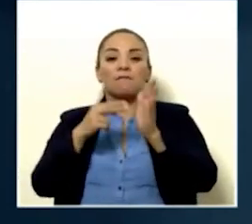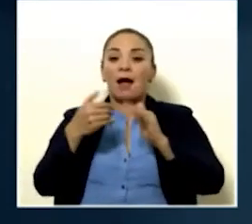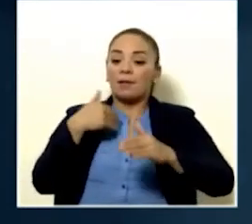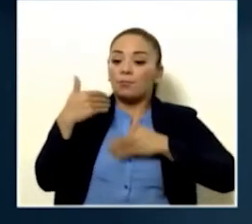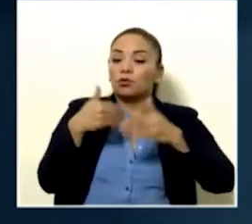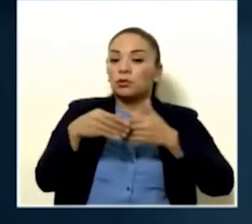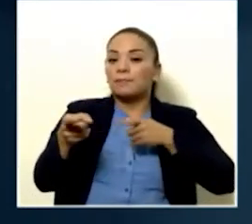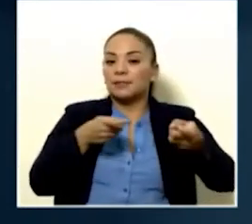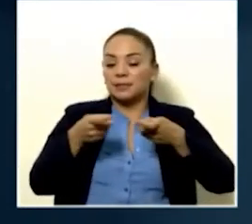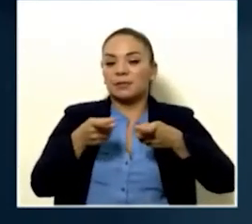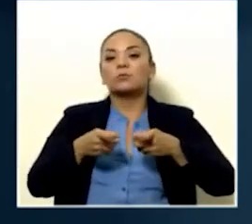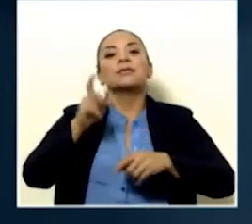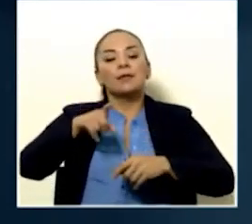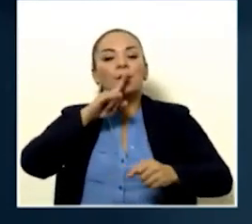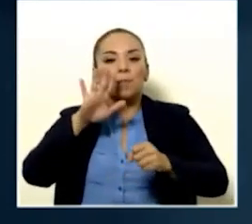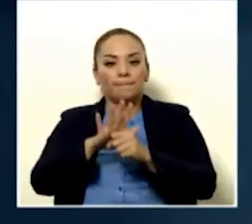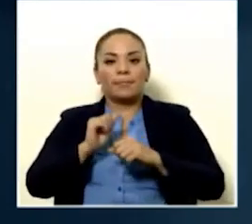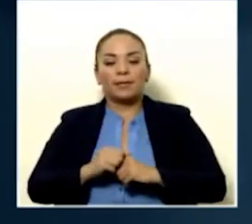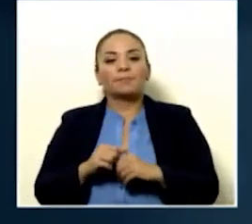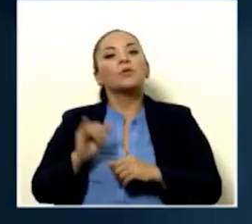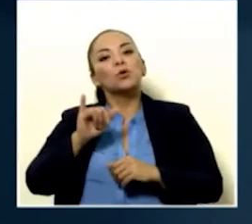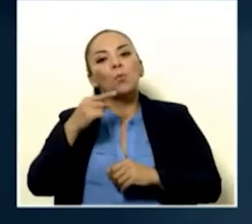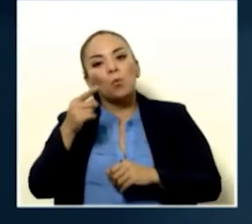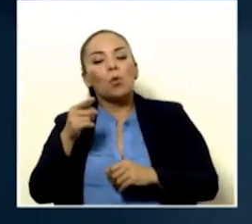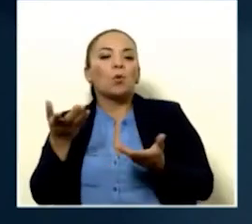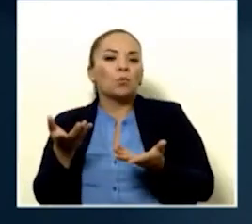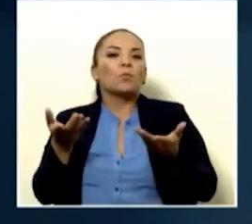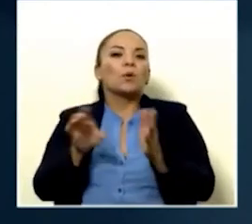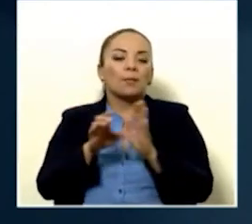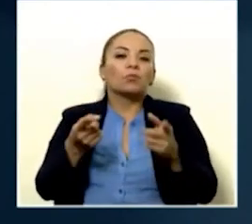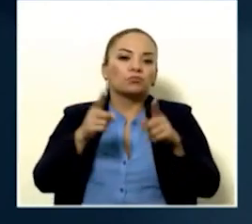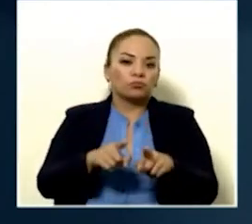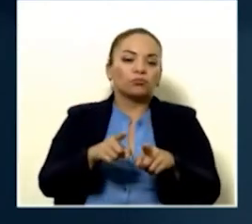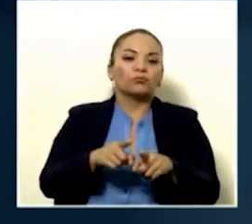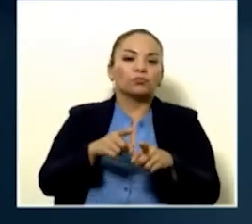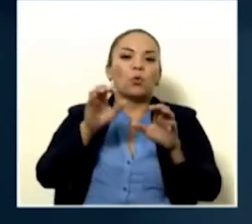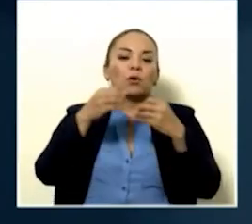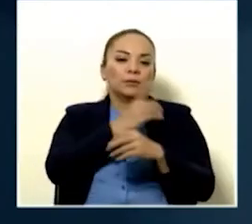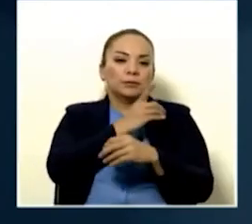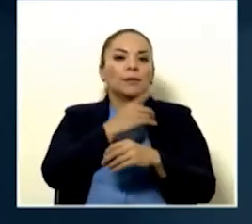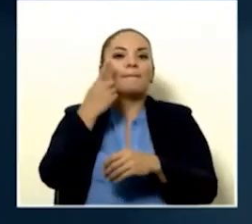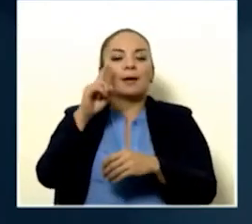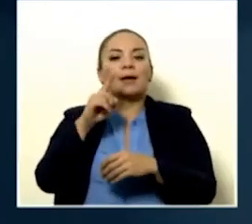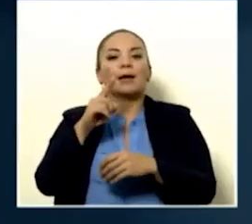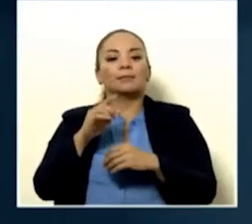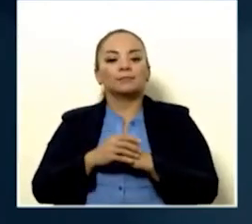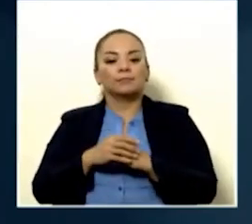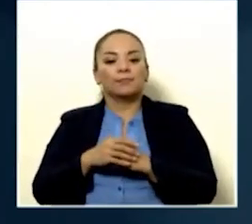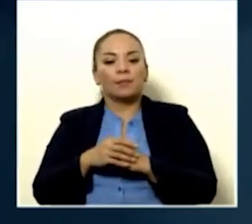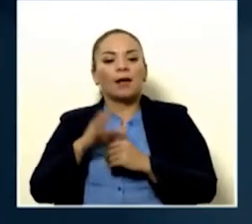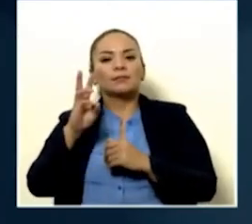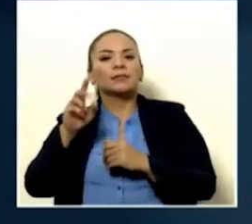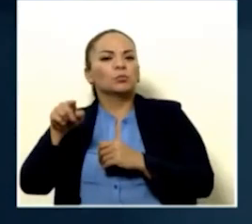procesos administrativos que se tienen que cumplir, como lo es el caso del órgano director para la banda de 2.6 gigahertz. Nosotros